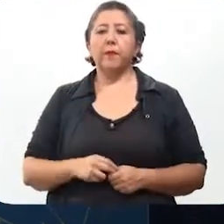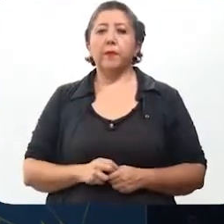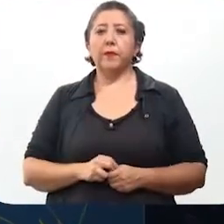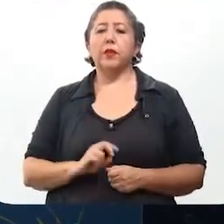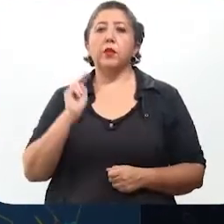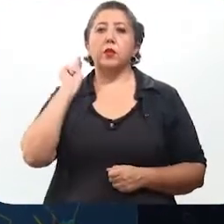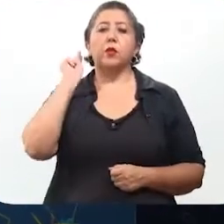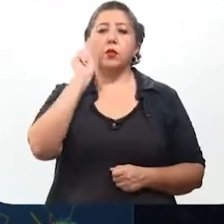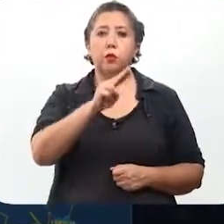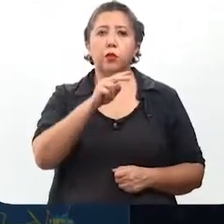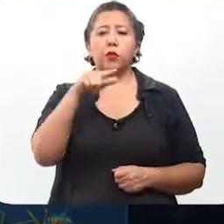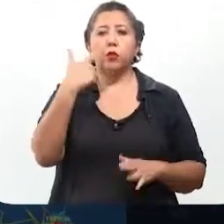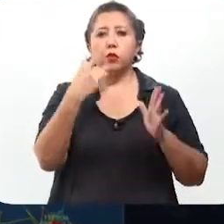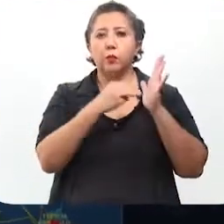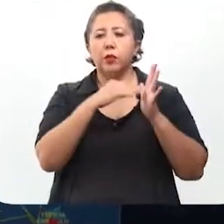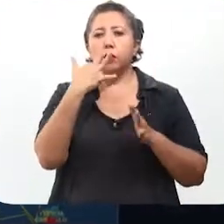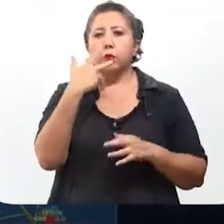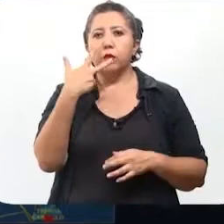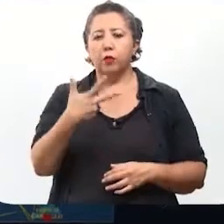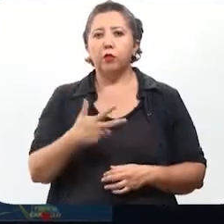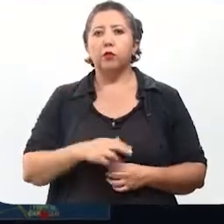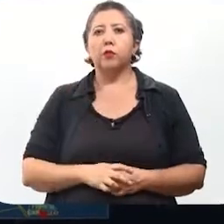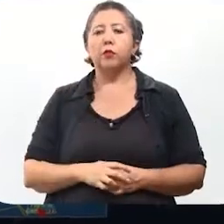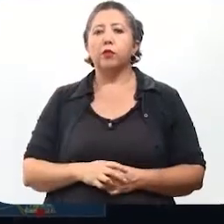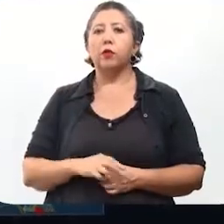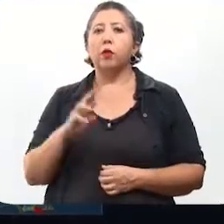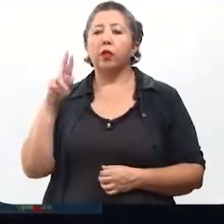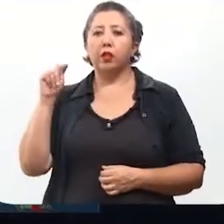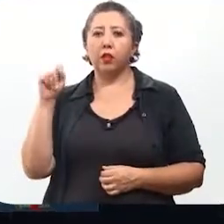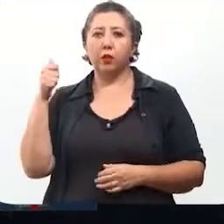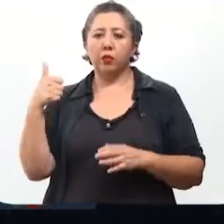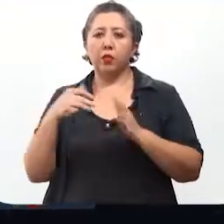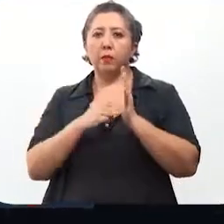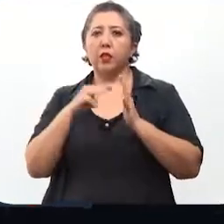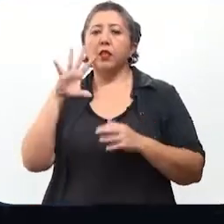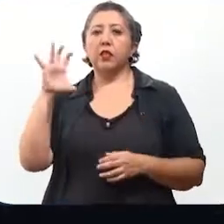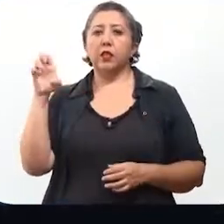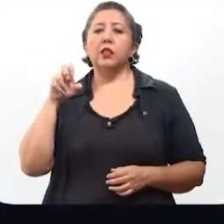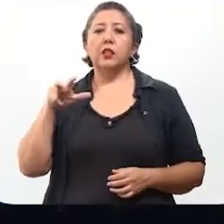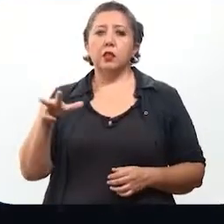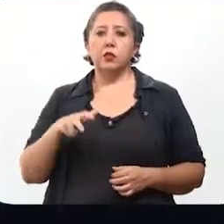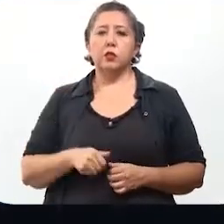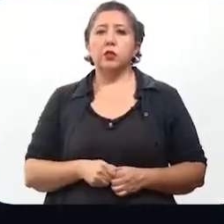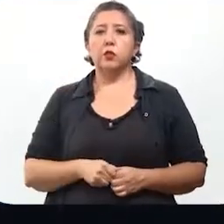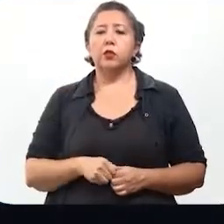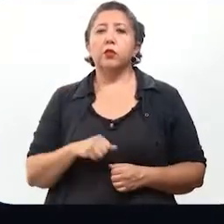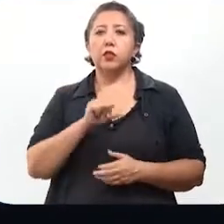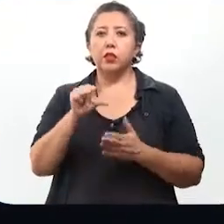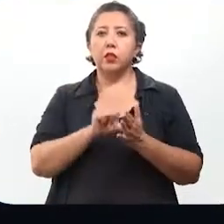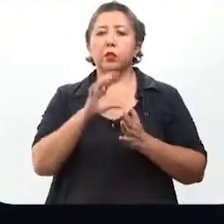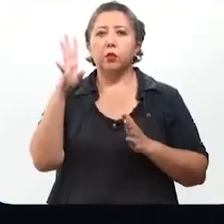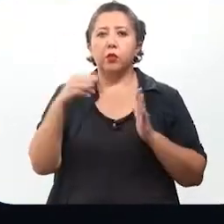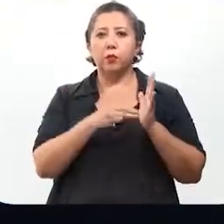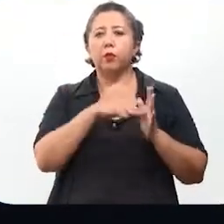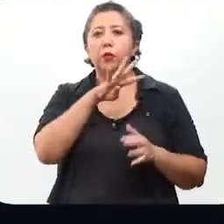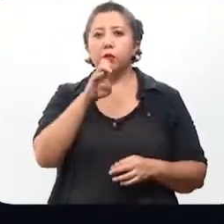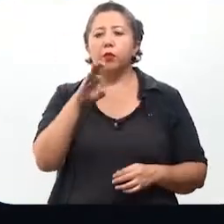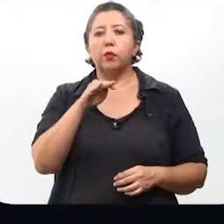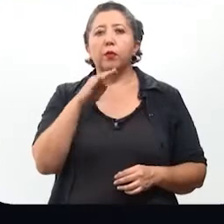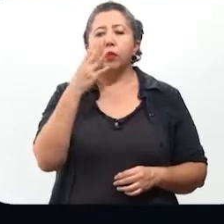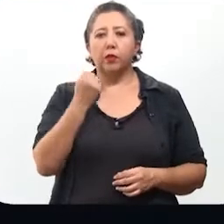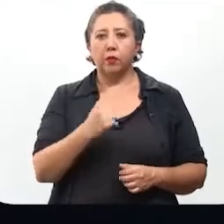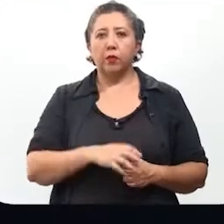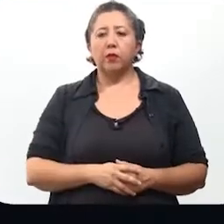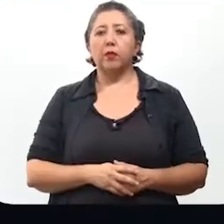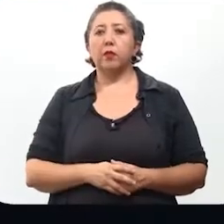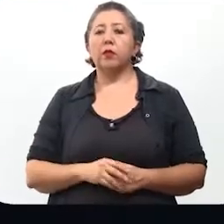en la zona norte 12.058, en la zona oriente 11.518, en la zona centro